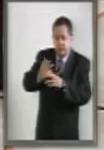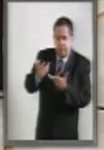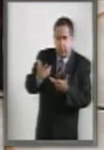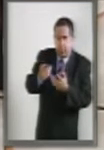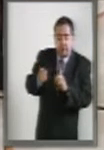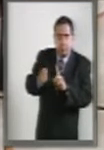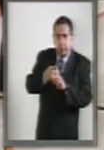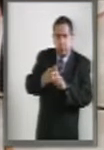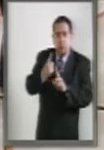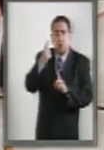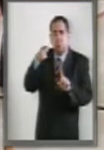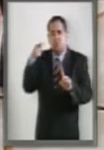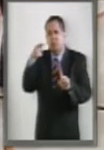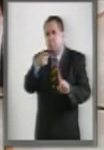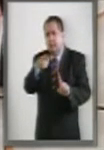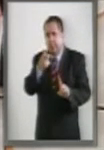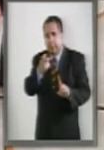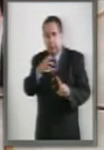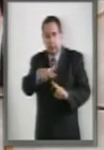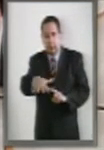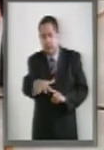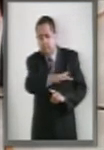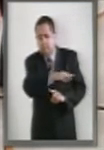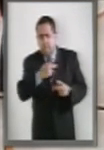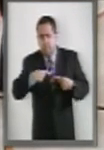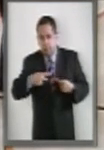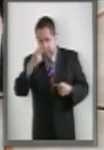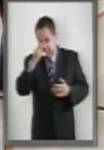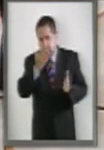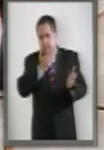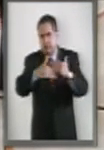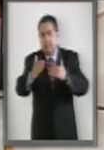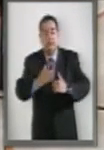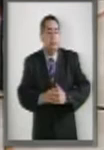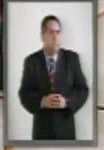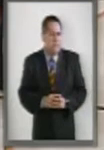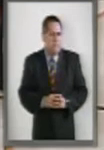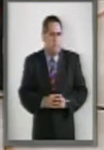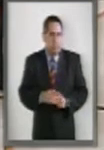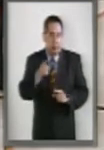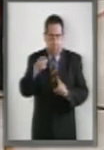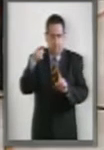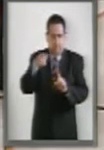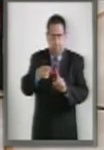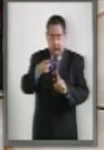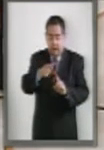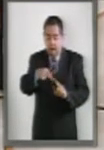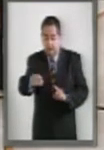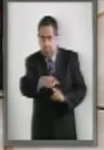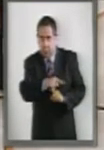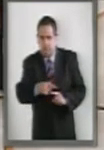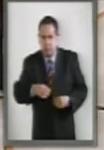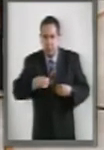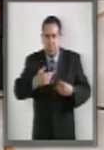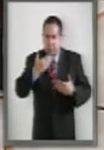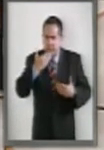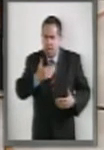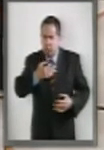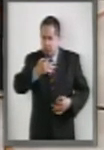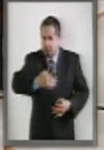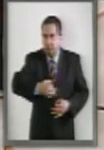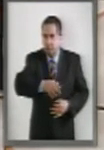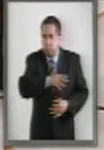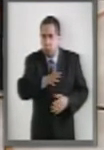busca alcanzar este propósito. Y es que la mejor forma de incidir en la calidad de vida de la gente